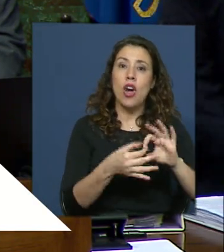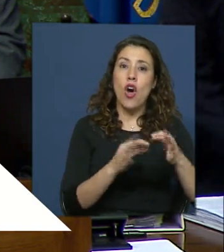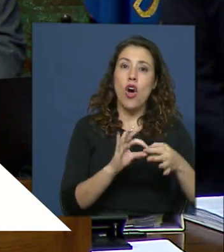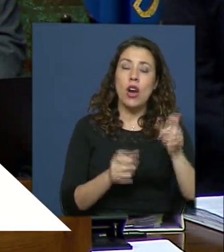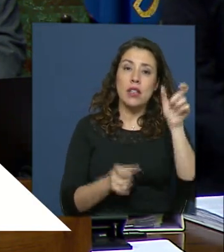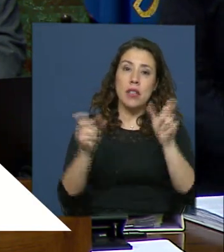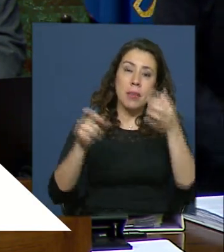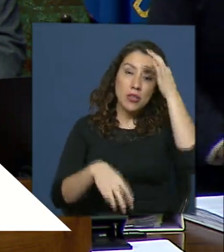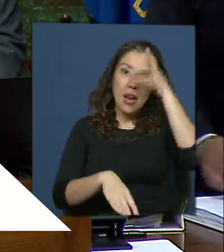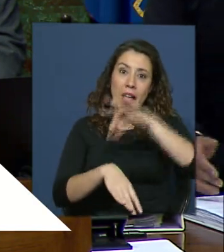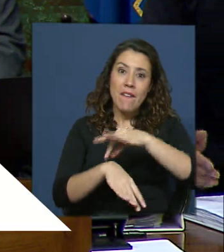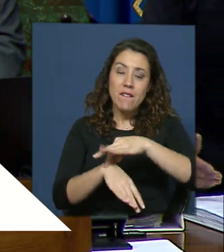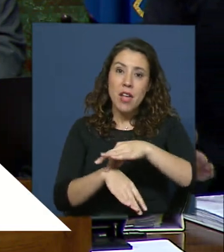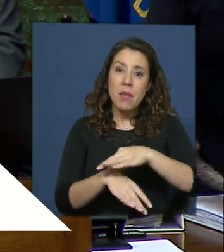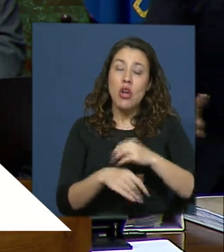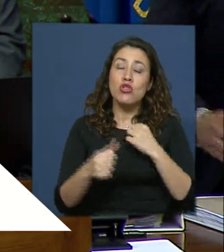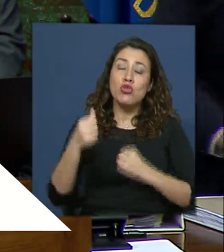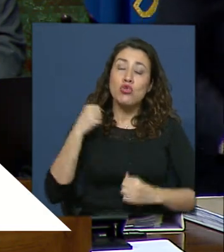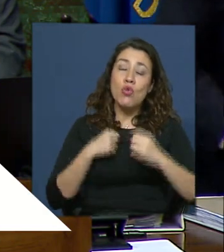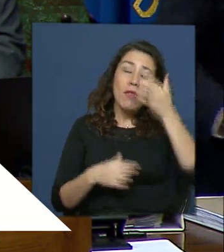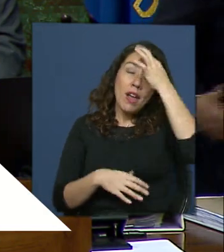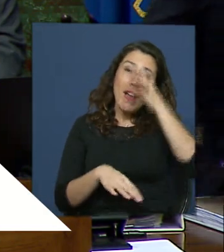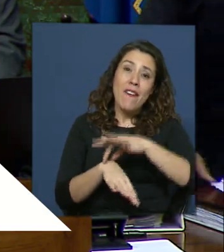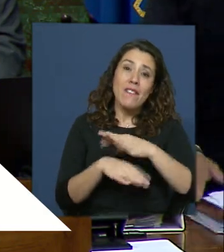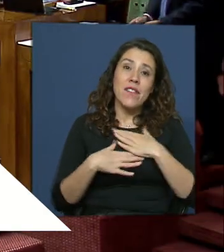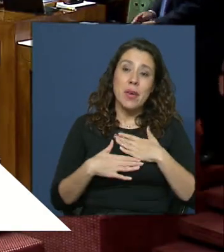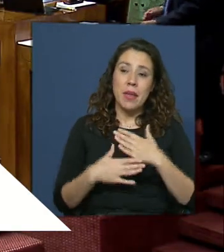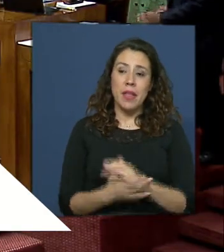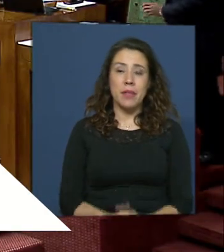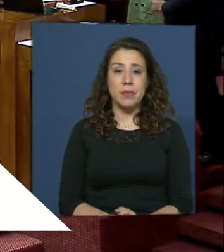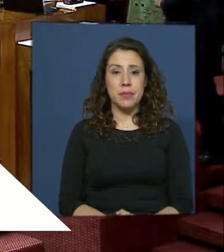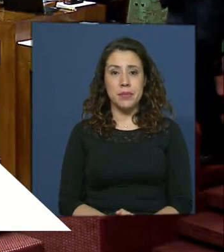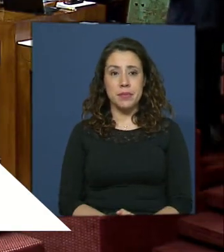de pacientes que padecen esta enfermedad.